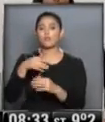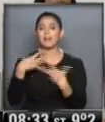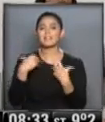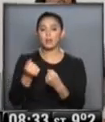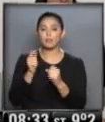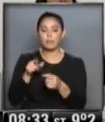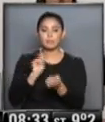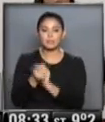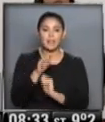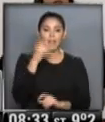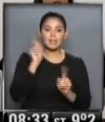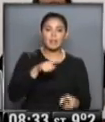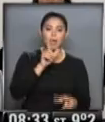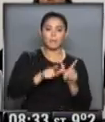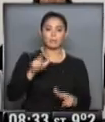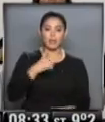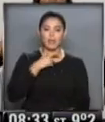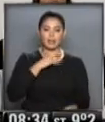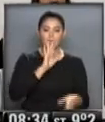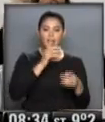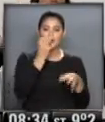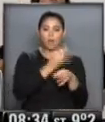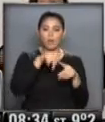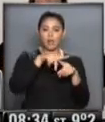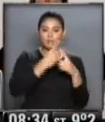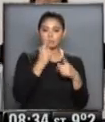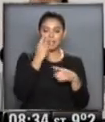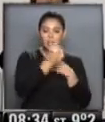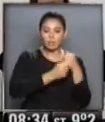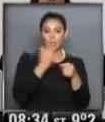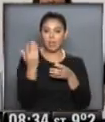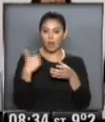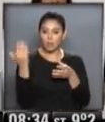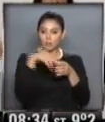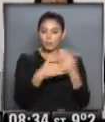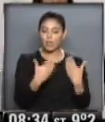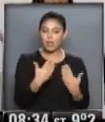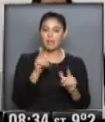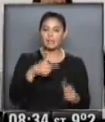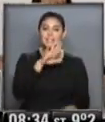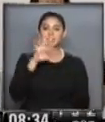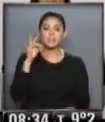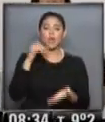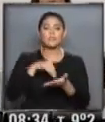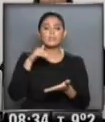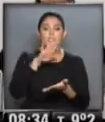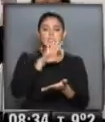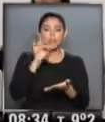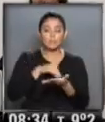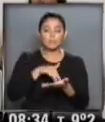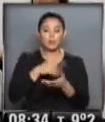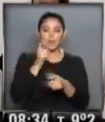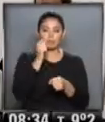ir a una escuela industrial y no podían y hoy han vuelto a hacerlo, al sistema jubilatorio, los 5 millones de puestos de trabajo creados,